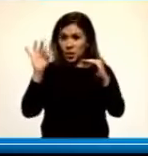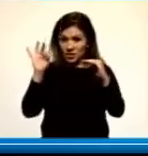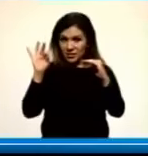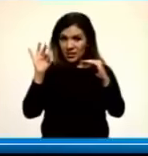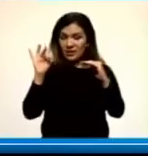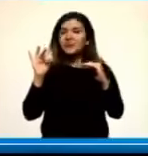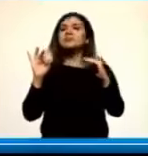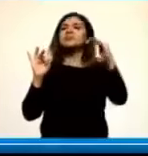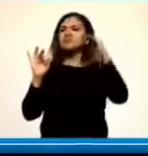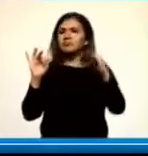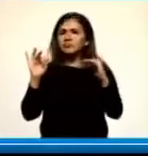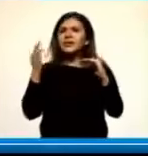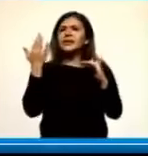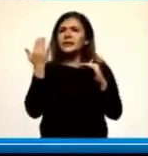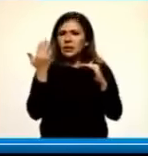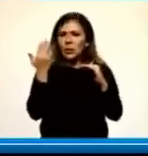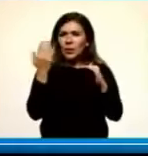40,